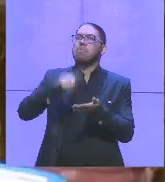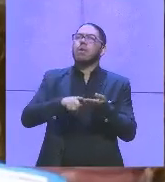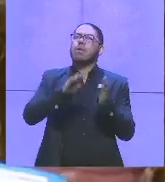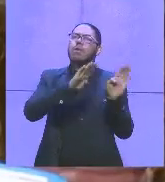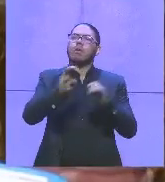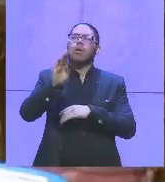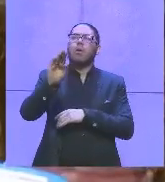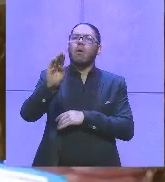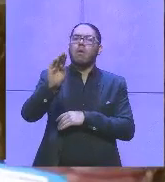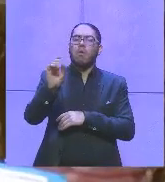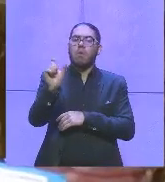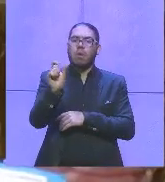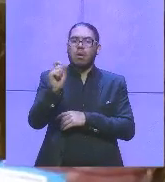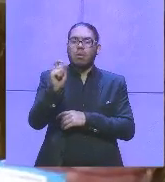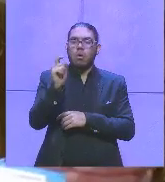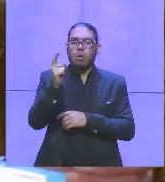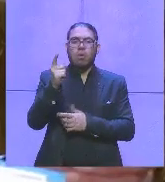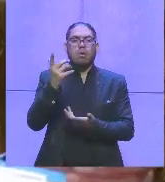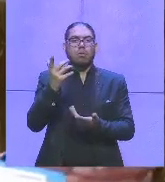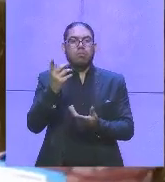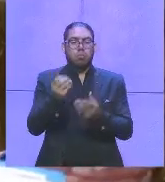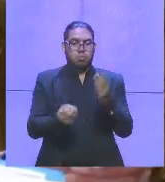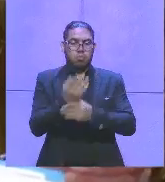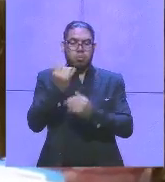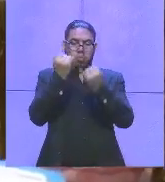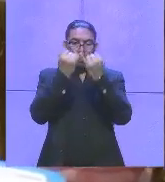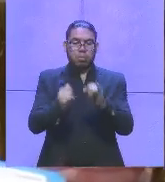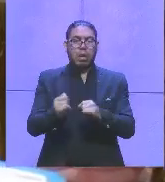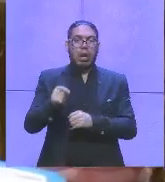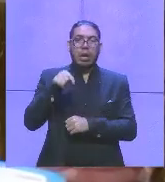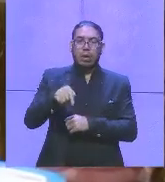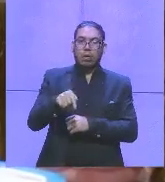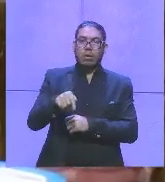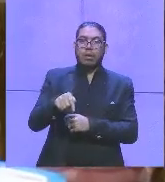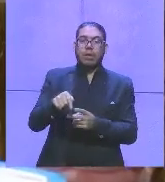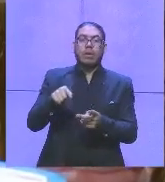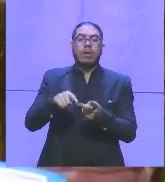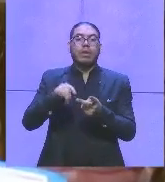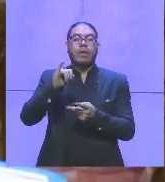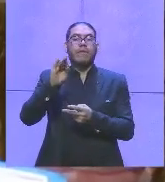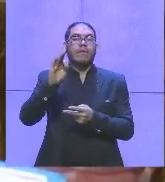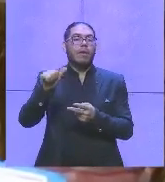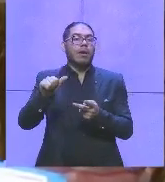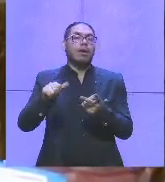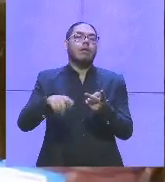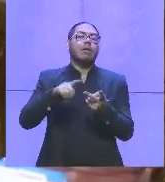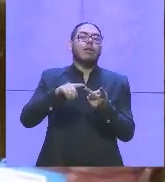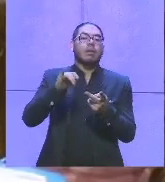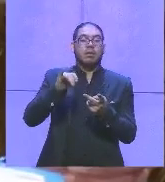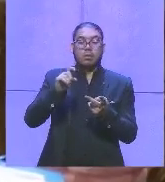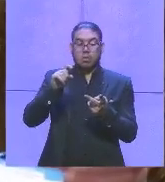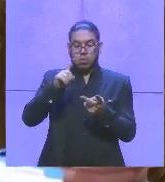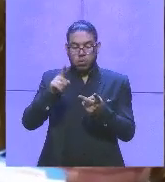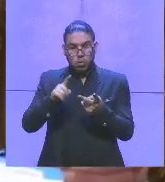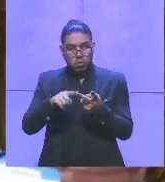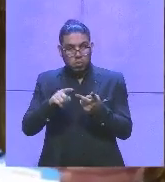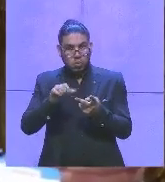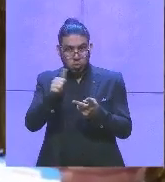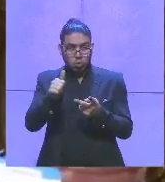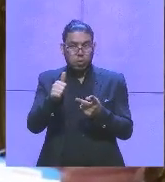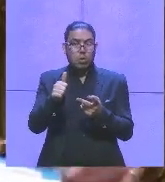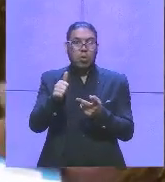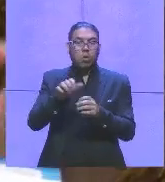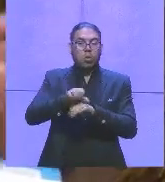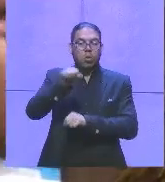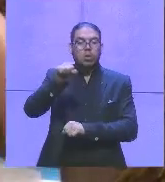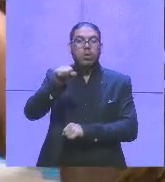1990, cuando se crea el Instituto Federal Electoral, 1996, cuando se le da la naturaleza de organismo